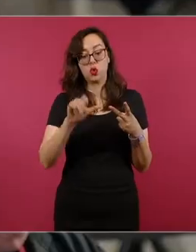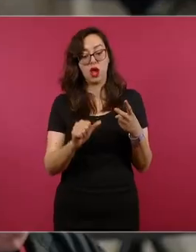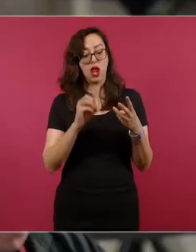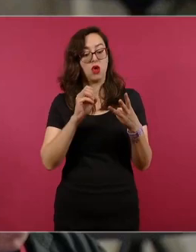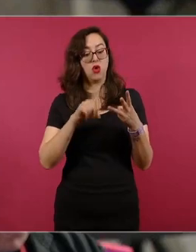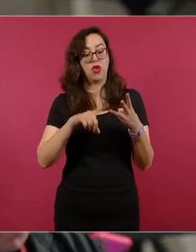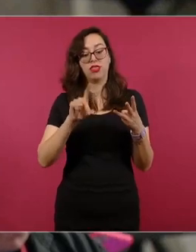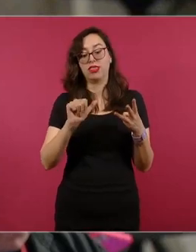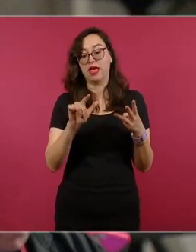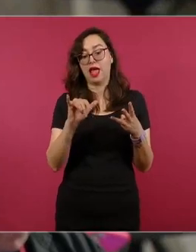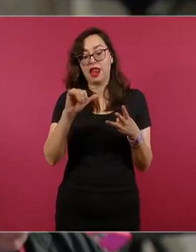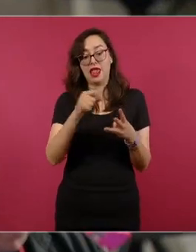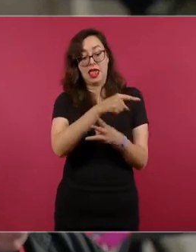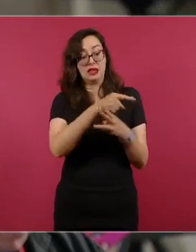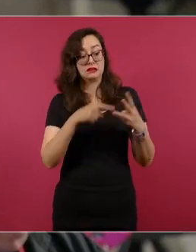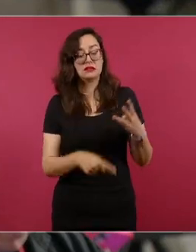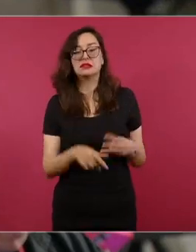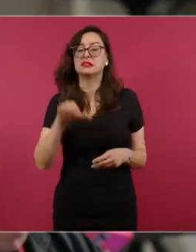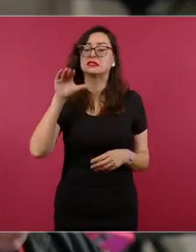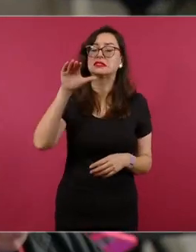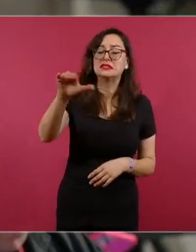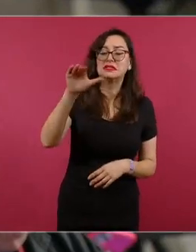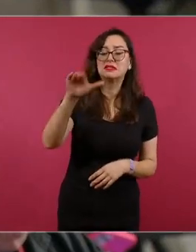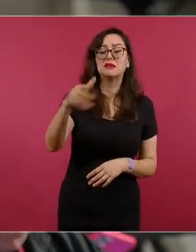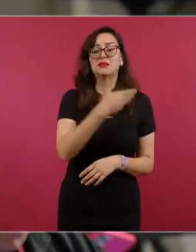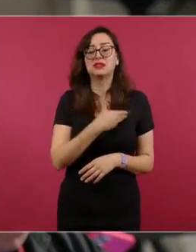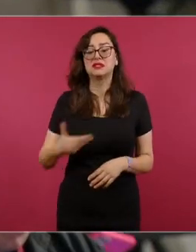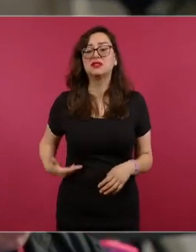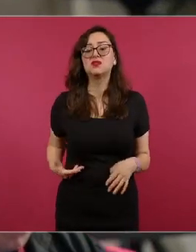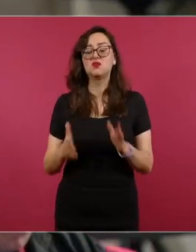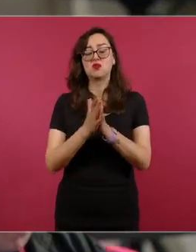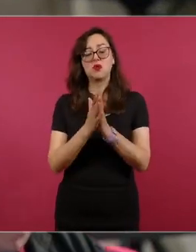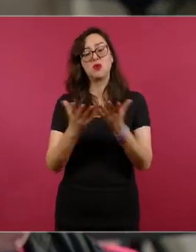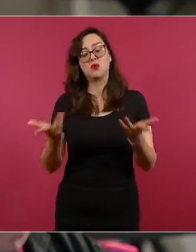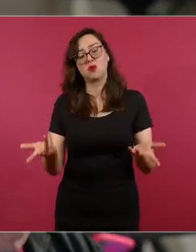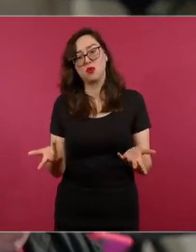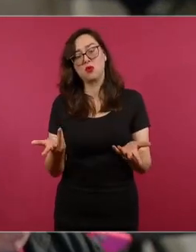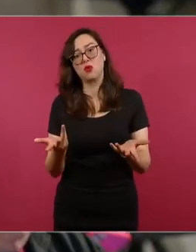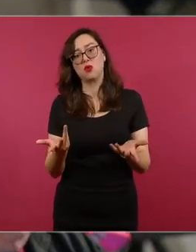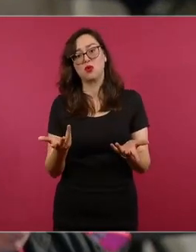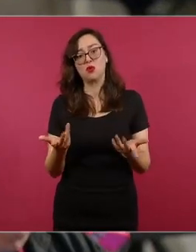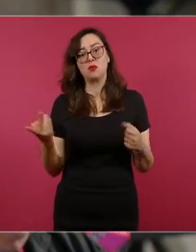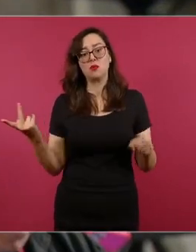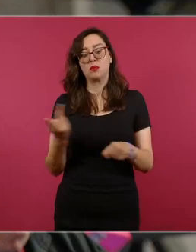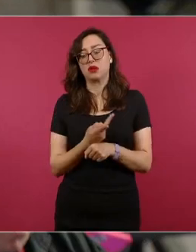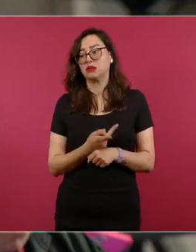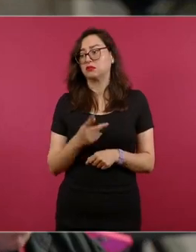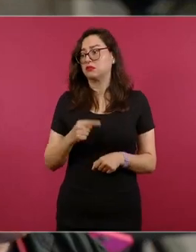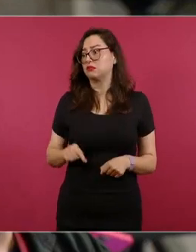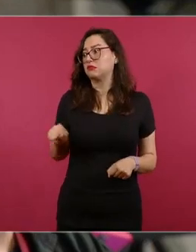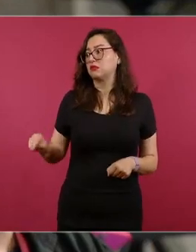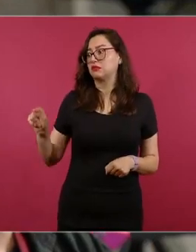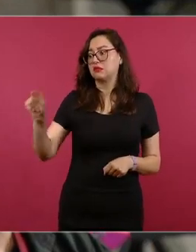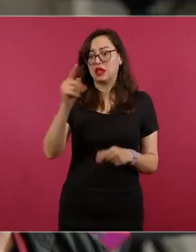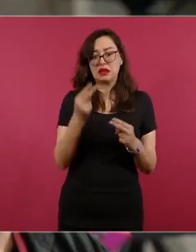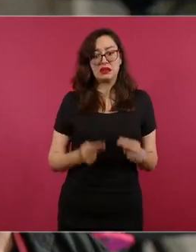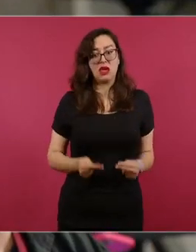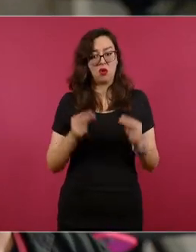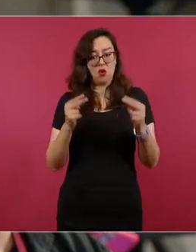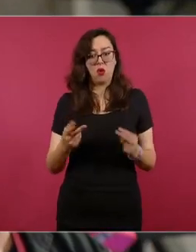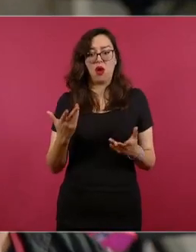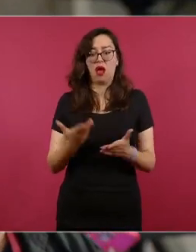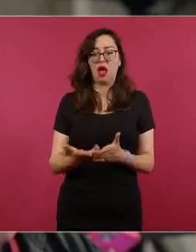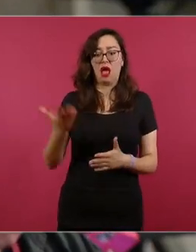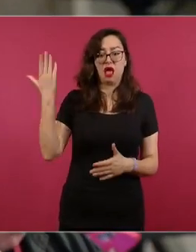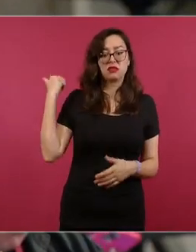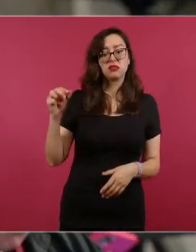Altamirano han solicitado urgentemente su intervención para que les sean devueltos sus espacios y casetas comerciales, los cuales fueron desmantelados